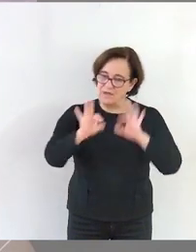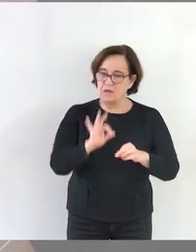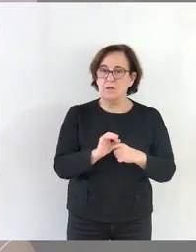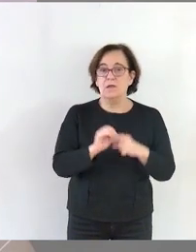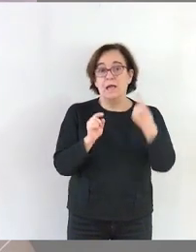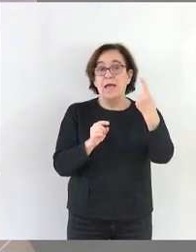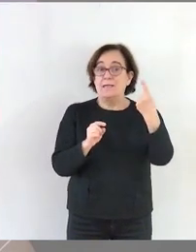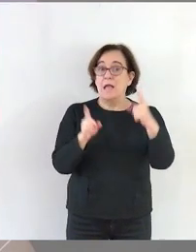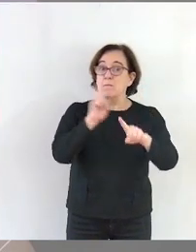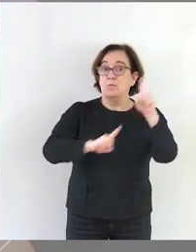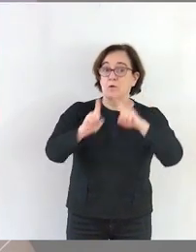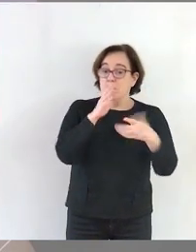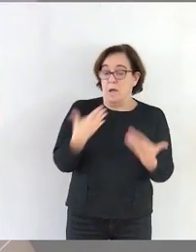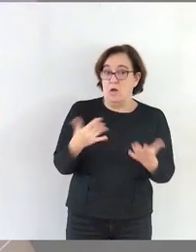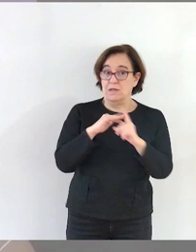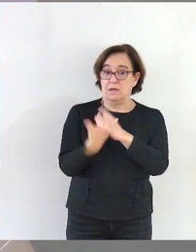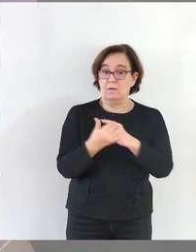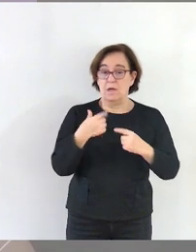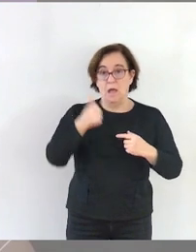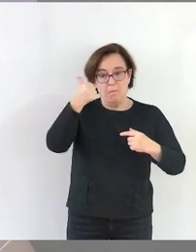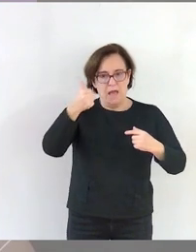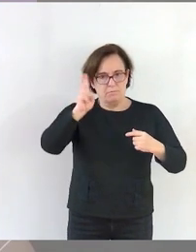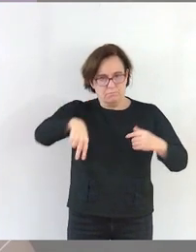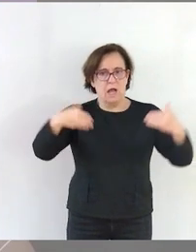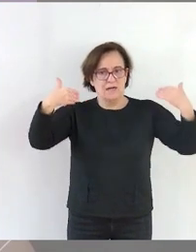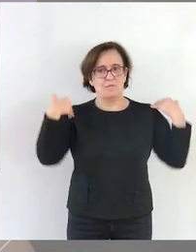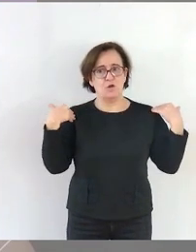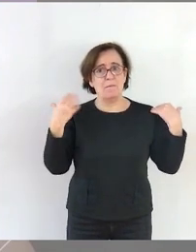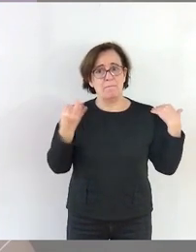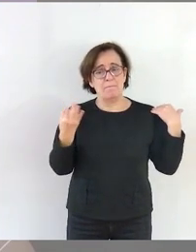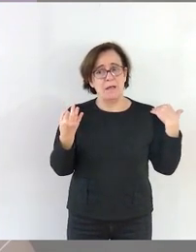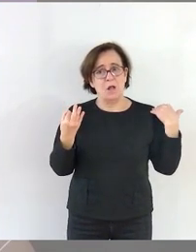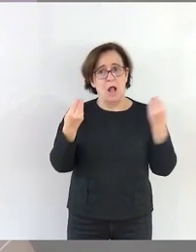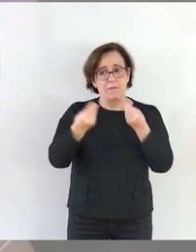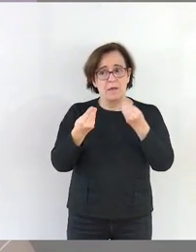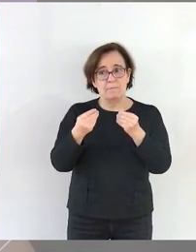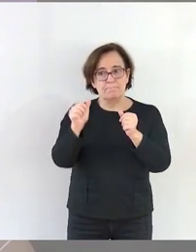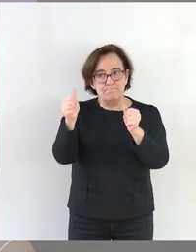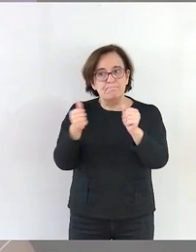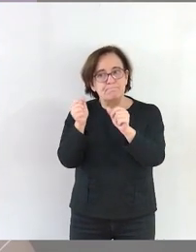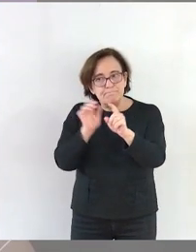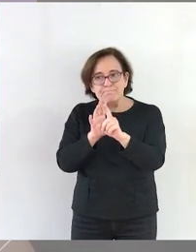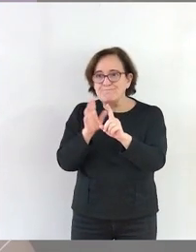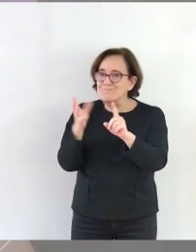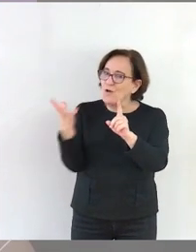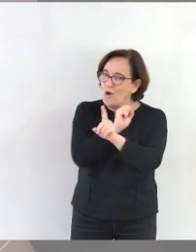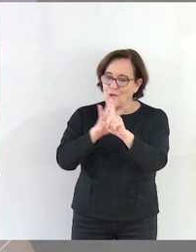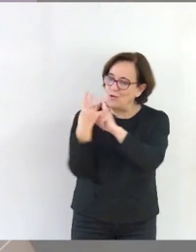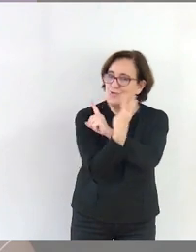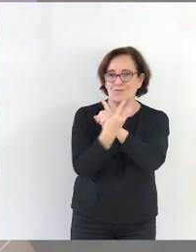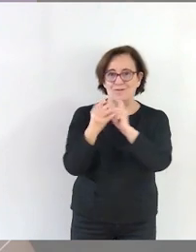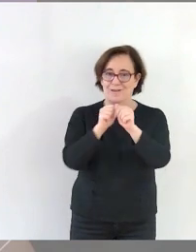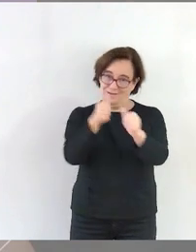el dilema en el que estamos somos más responsables pero tenemos que llevar detrás a todo el mundo no podemos dejar a nadie